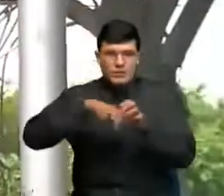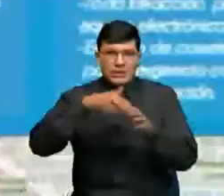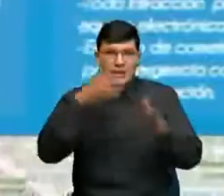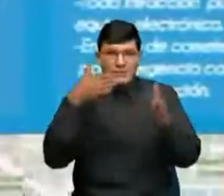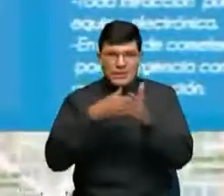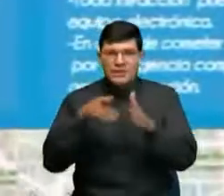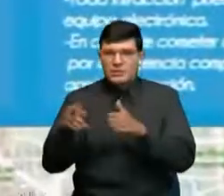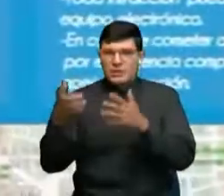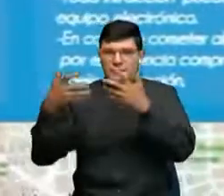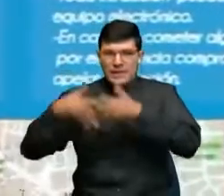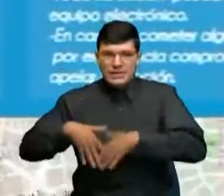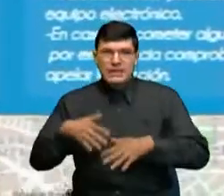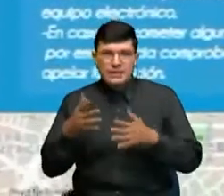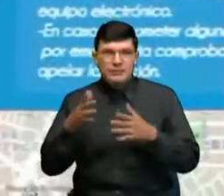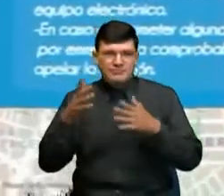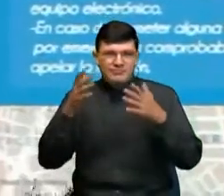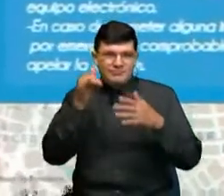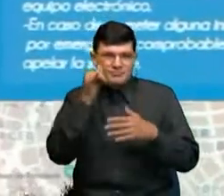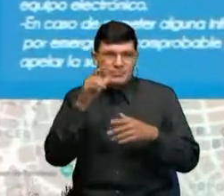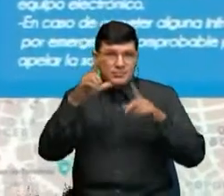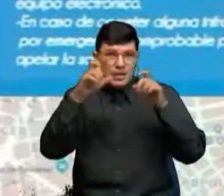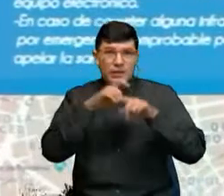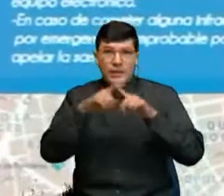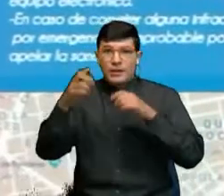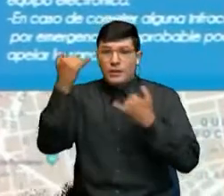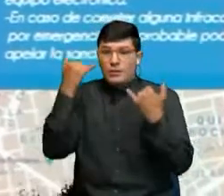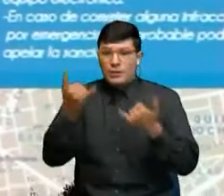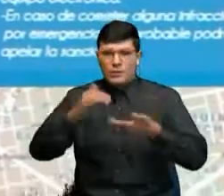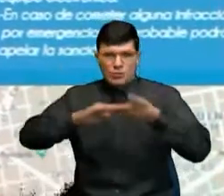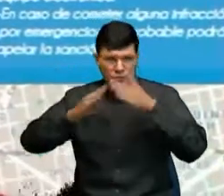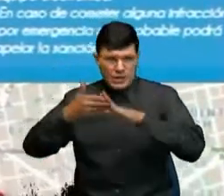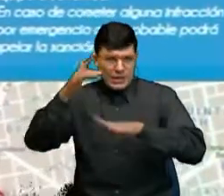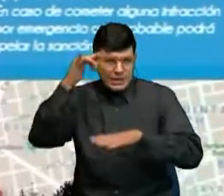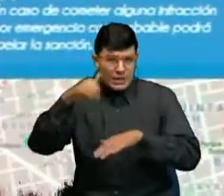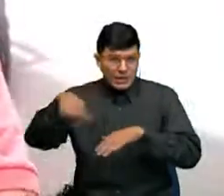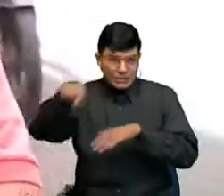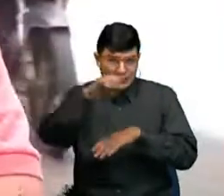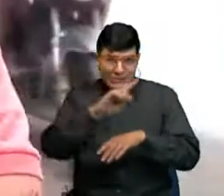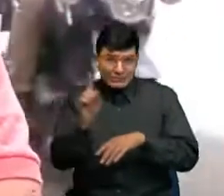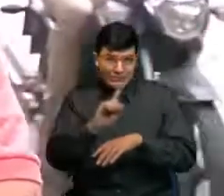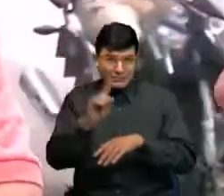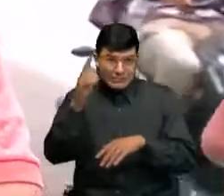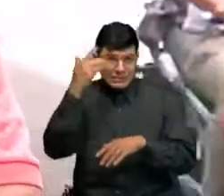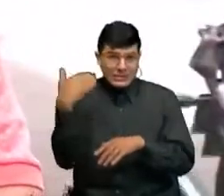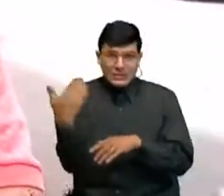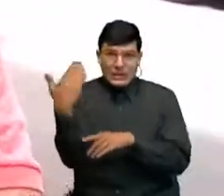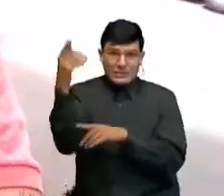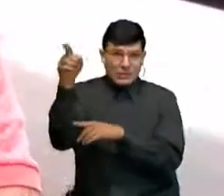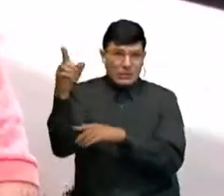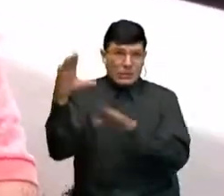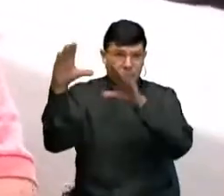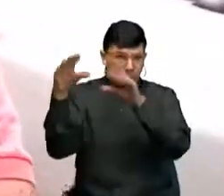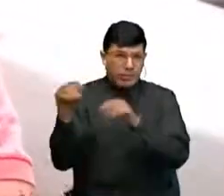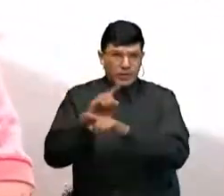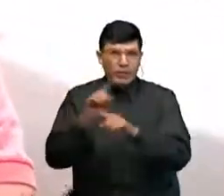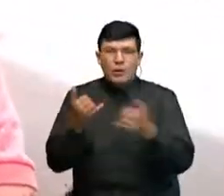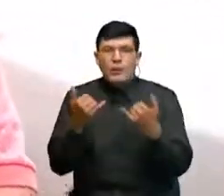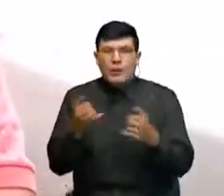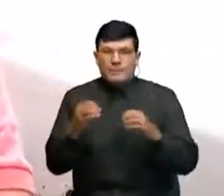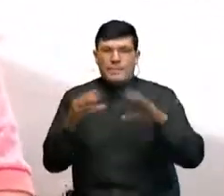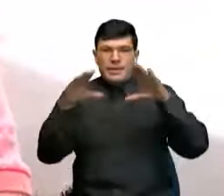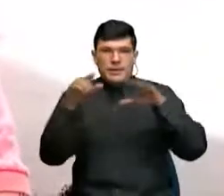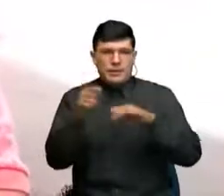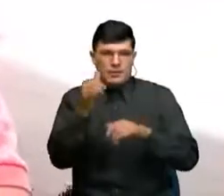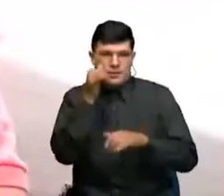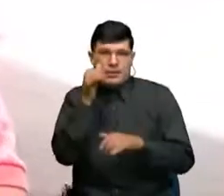llamado a la comunidad que cree que no están vigentes las sanciones. Decirle a los cucuteños que pilas, que sigamos así,